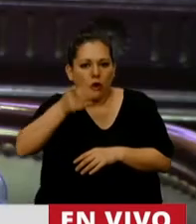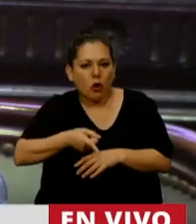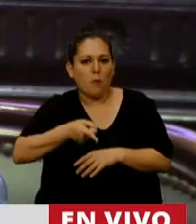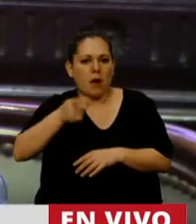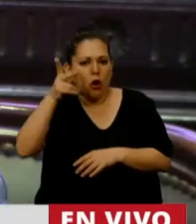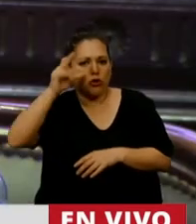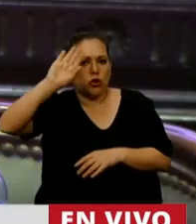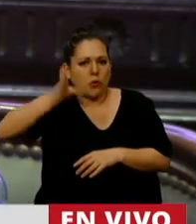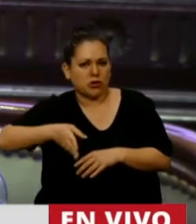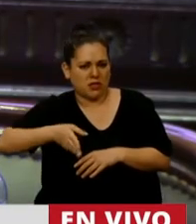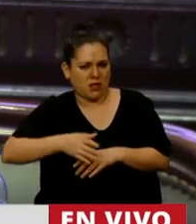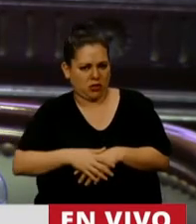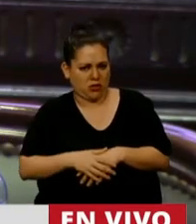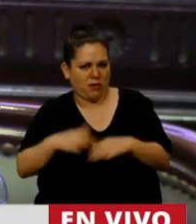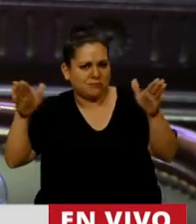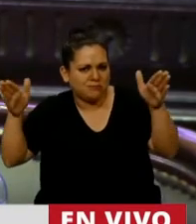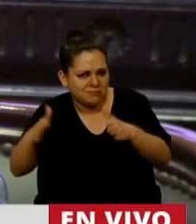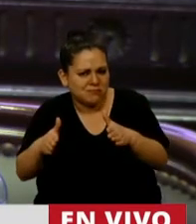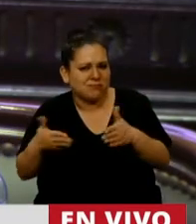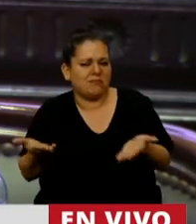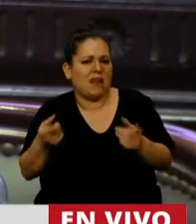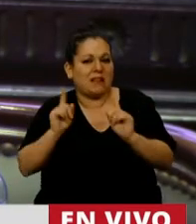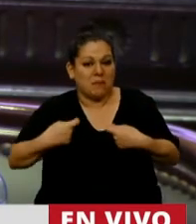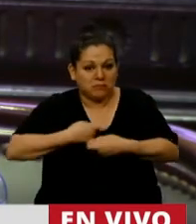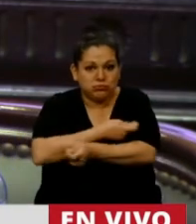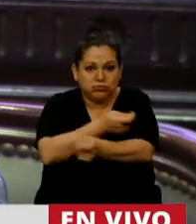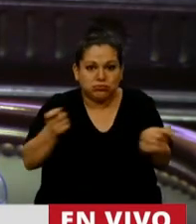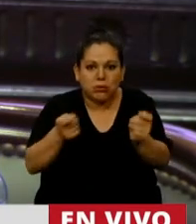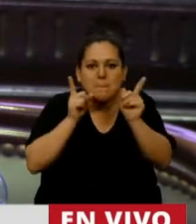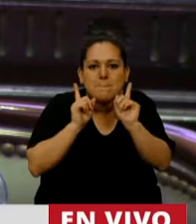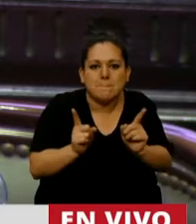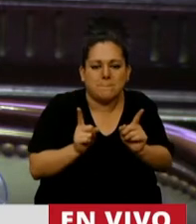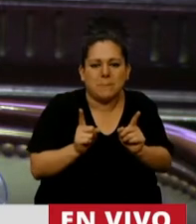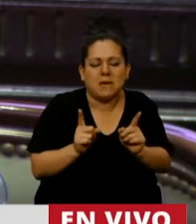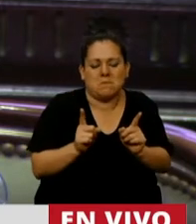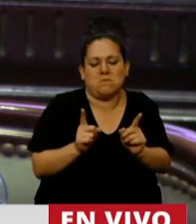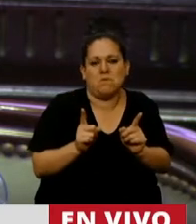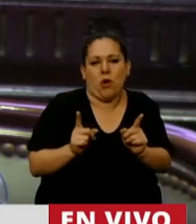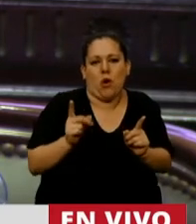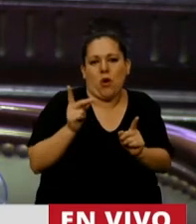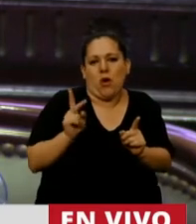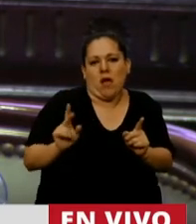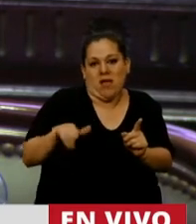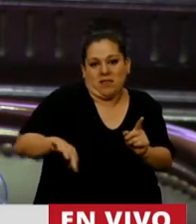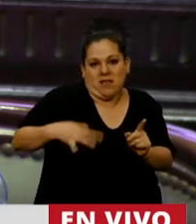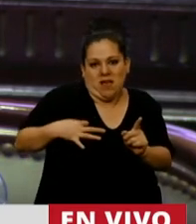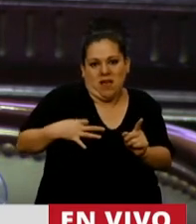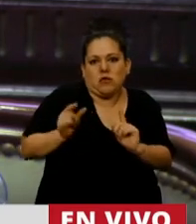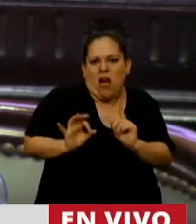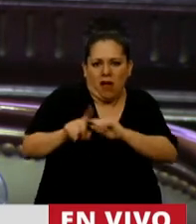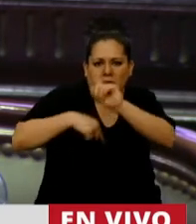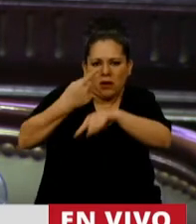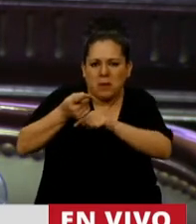34.8%. Además, la cantidad de destinatarios es la misma que en el 2020, sabiendo el